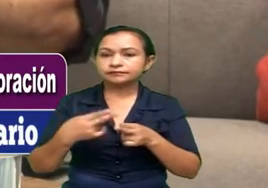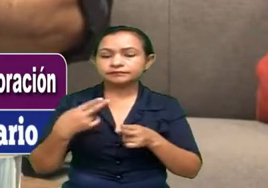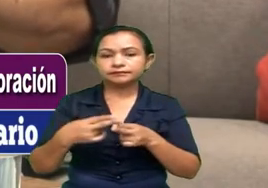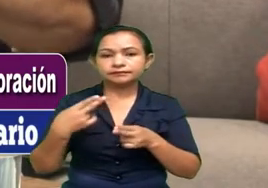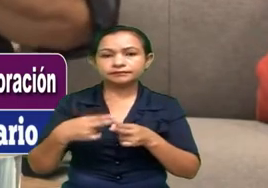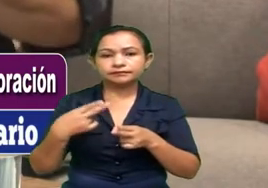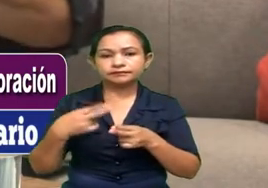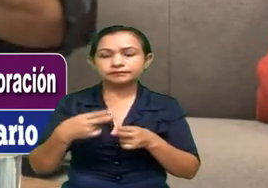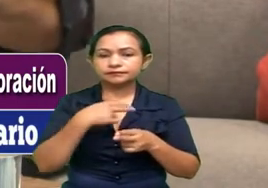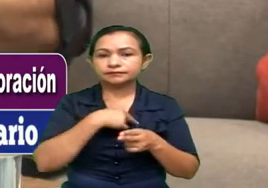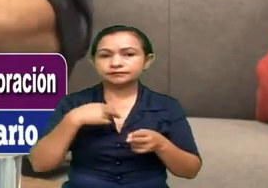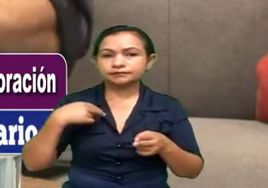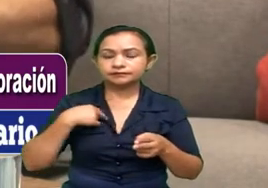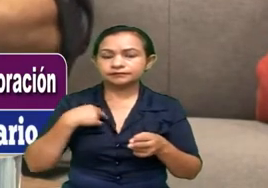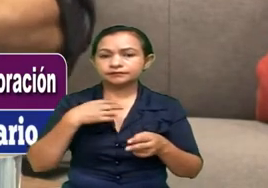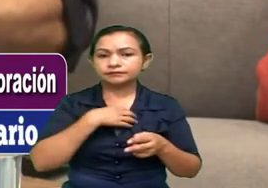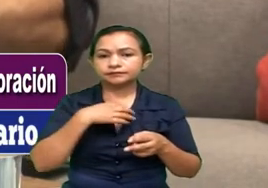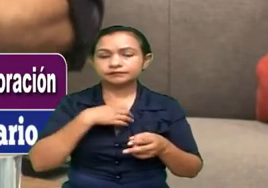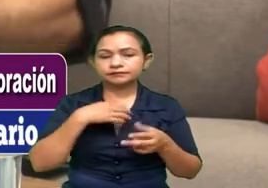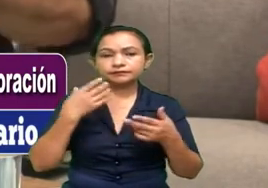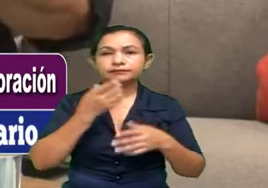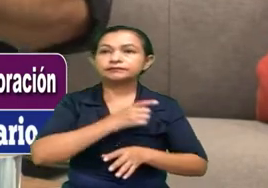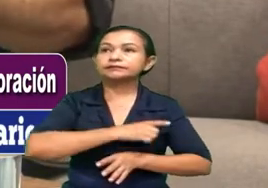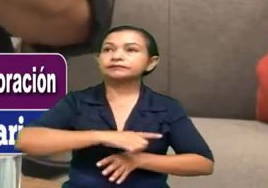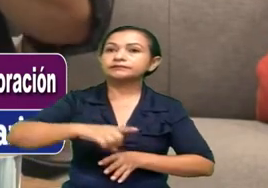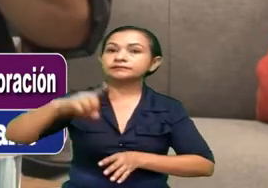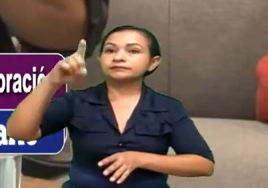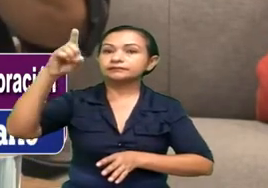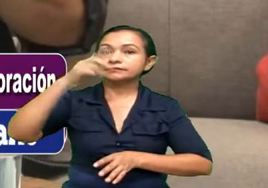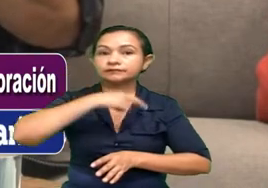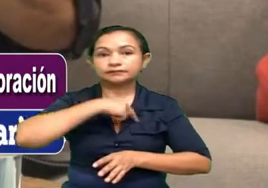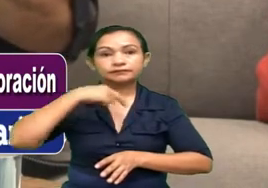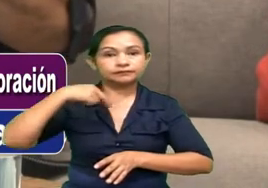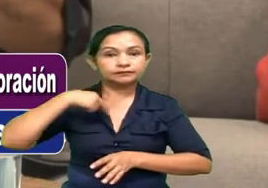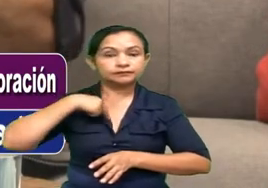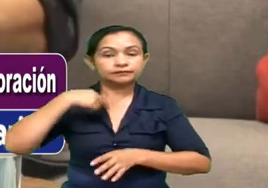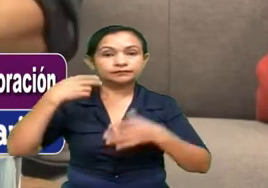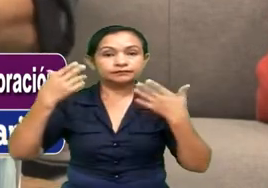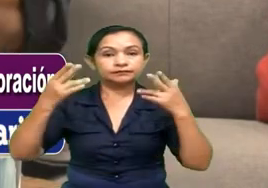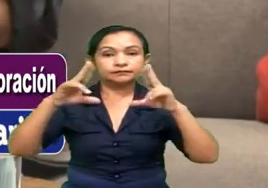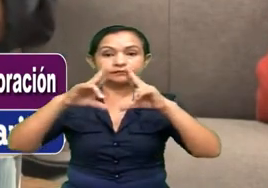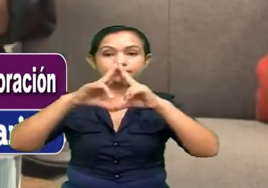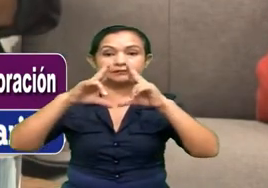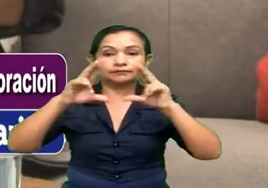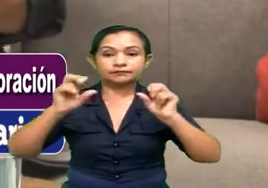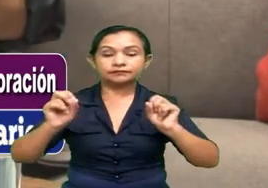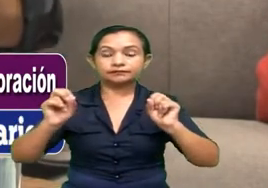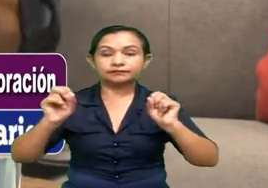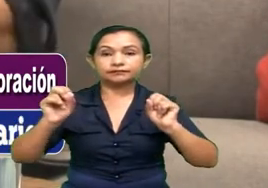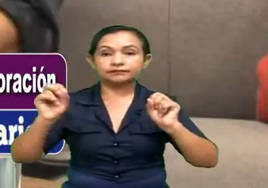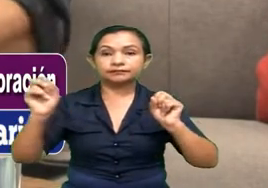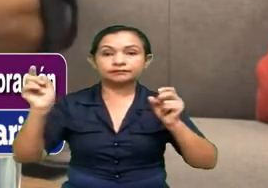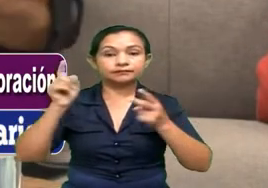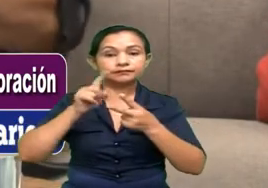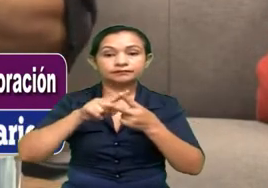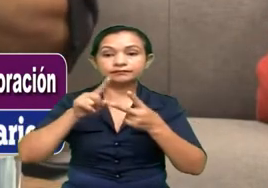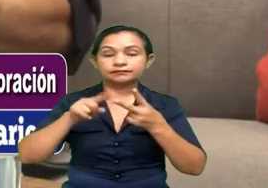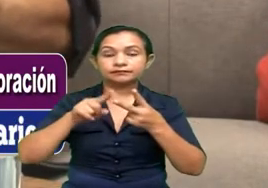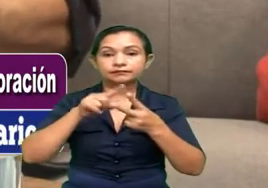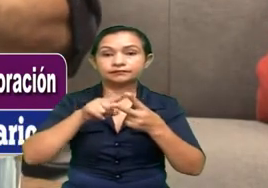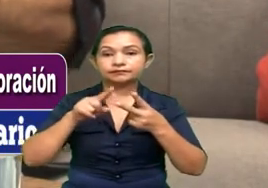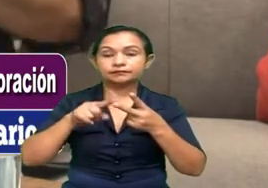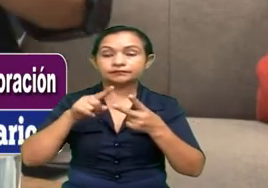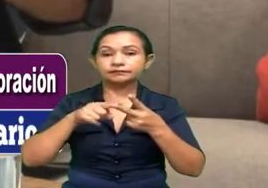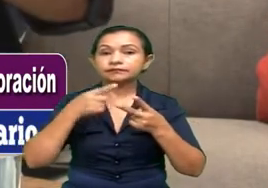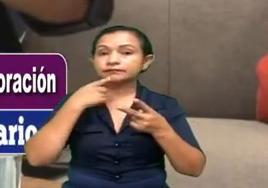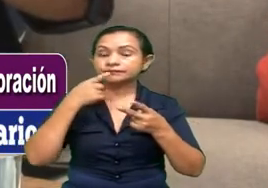lo atribuyen a la providencia de Dios que hace que los nicaragüenses, y eso yo recalco